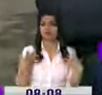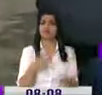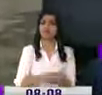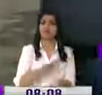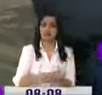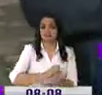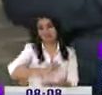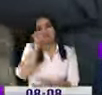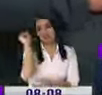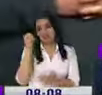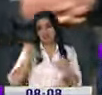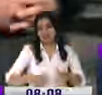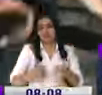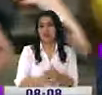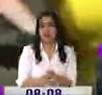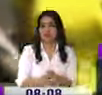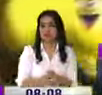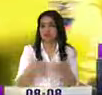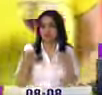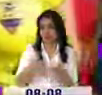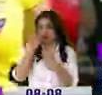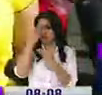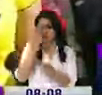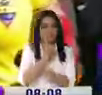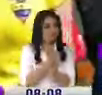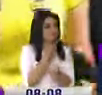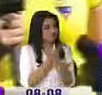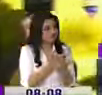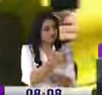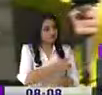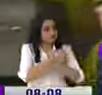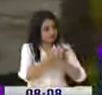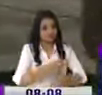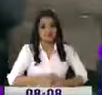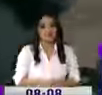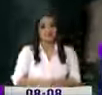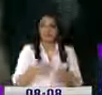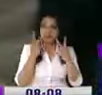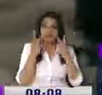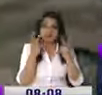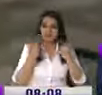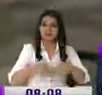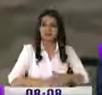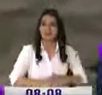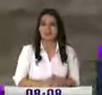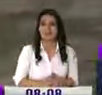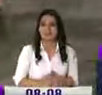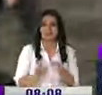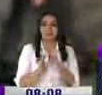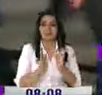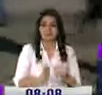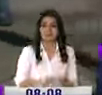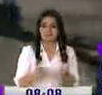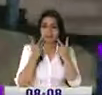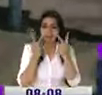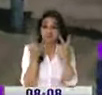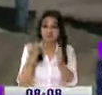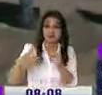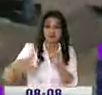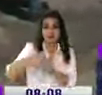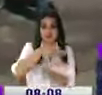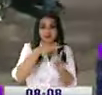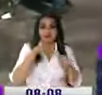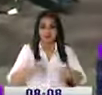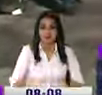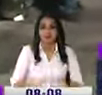un resultado positivo. A jugar por honor. A jugar por honor. Perfecto, gracias, coronel. Ahí vemos entonces, amigos televidentes, compañeros en estudio, este es el ambiente que se vive a esta hora